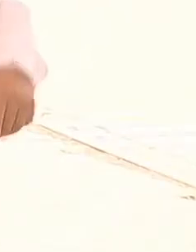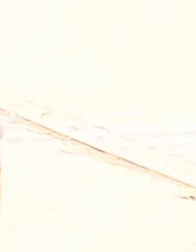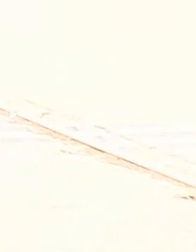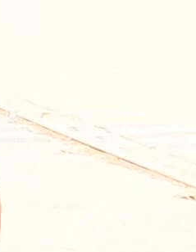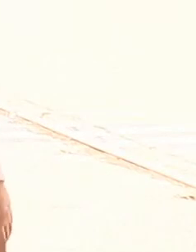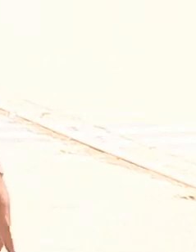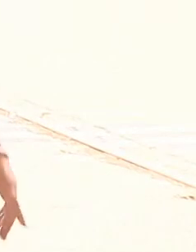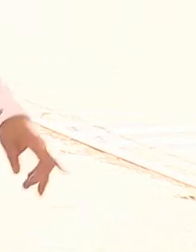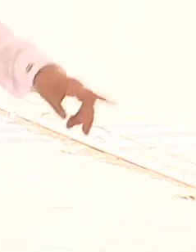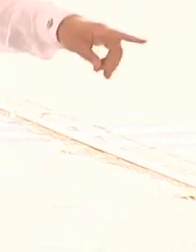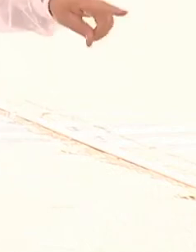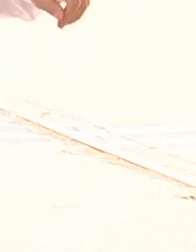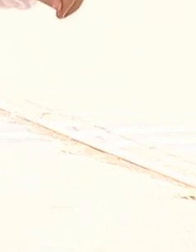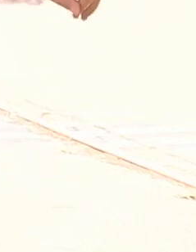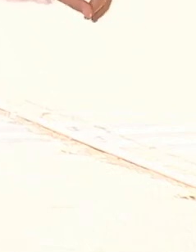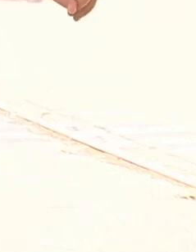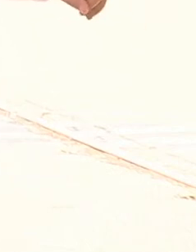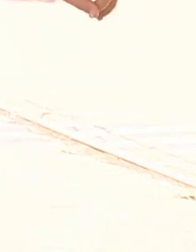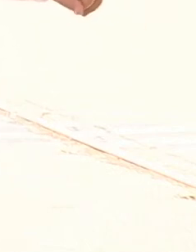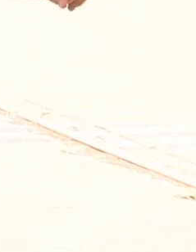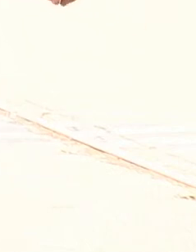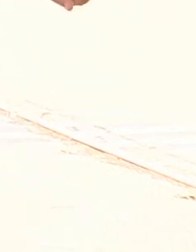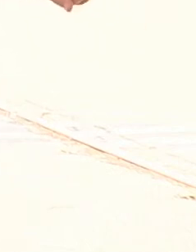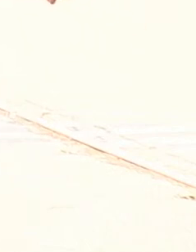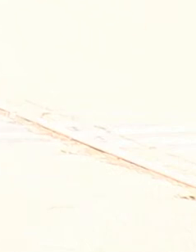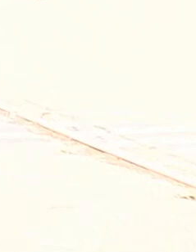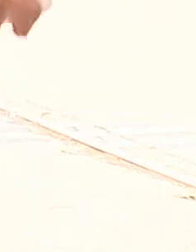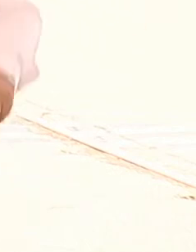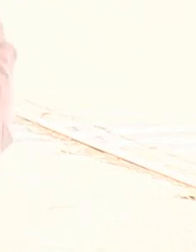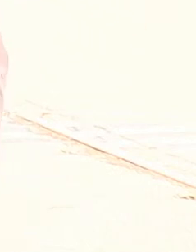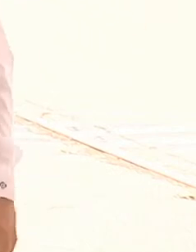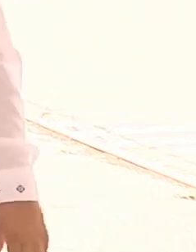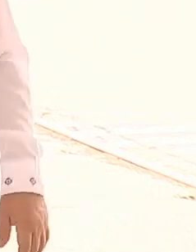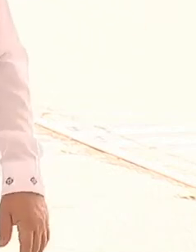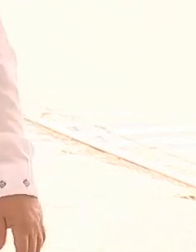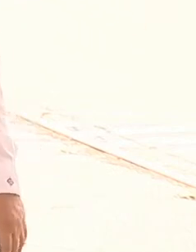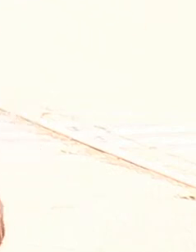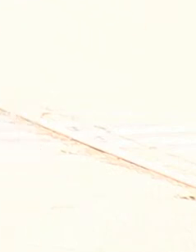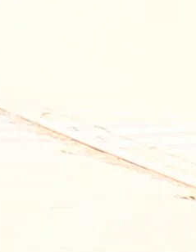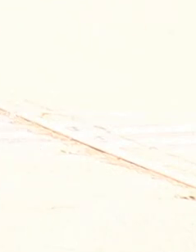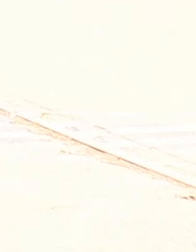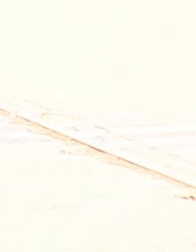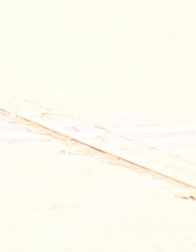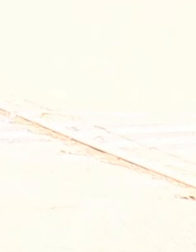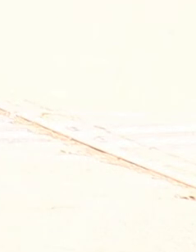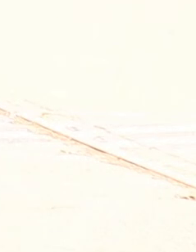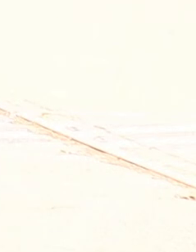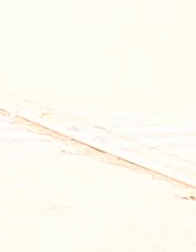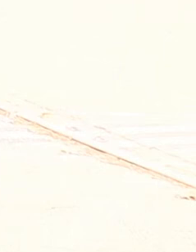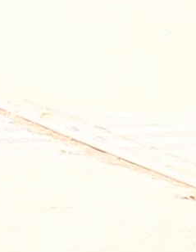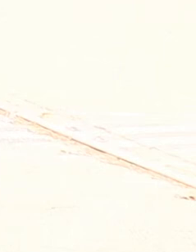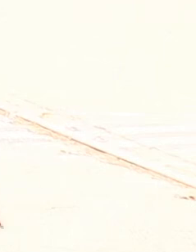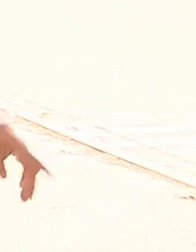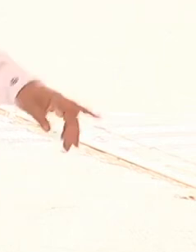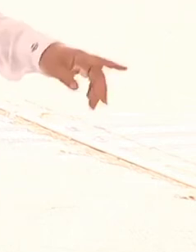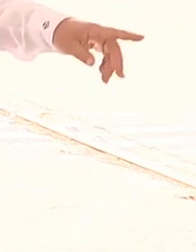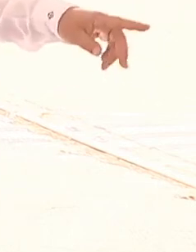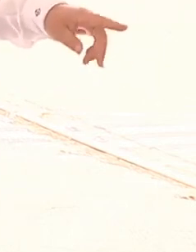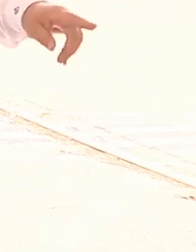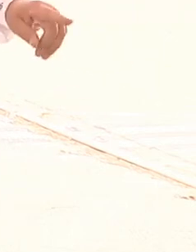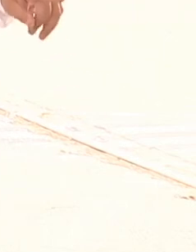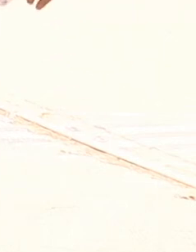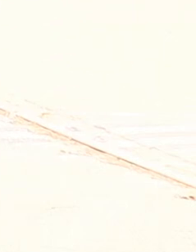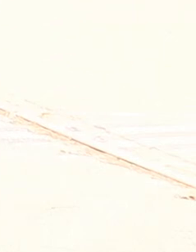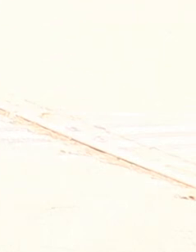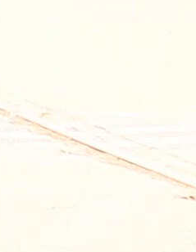hicimos, que es el blanco, y ahí ya se está trabajando en las obras y se van a terminar en febrero de 2023. Tenemos